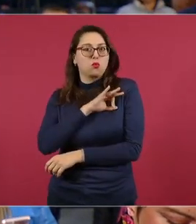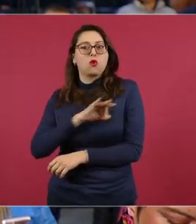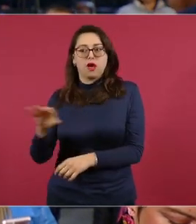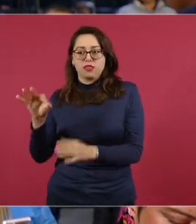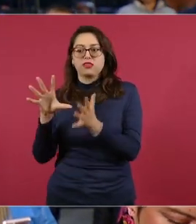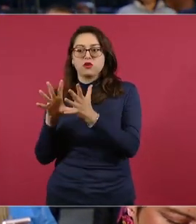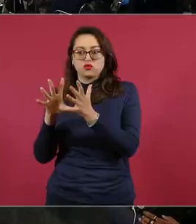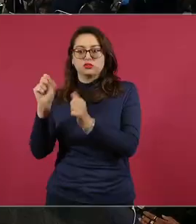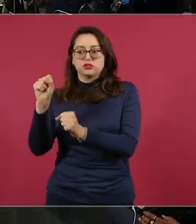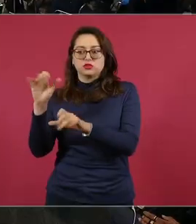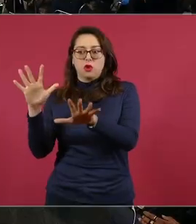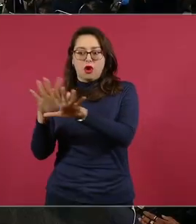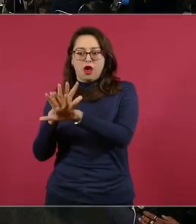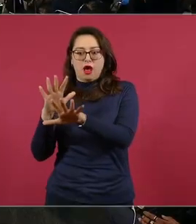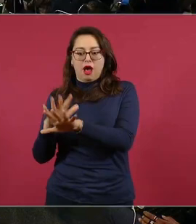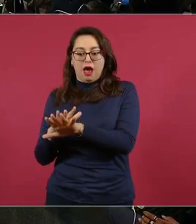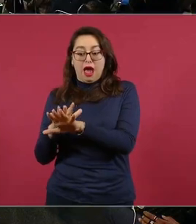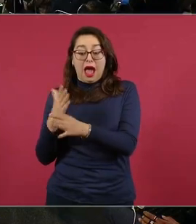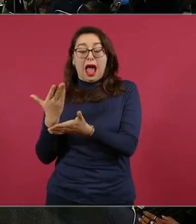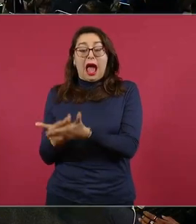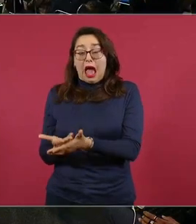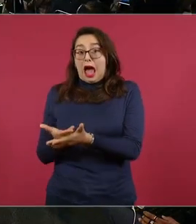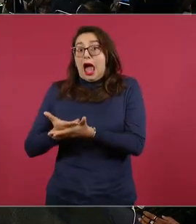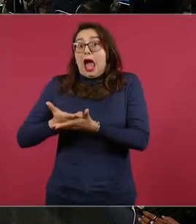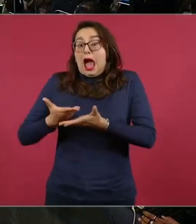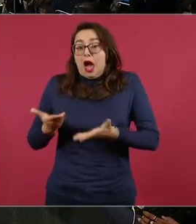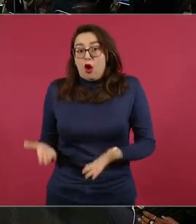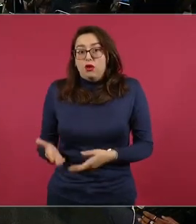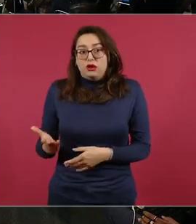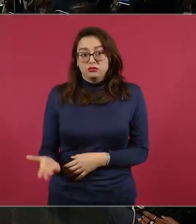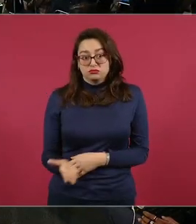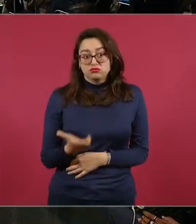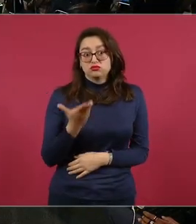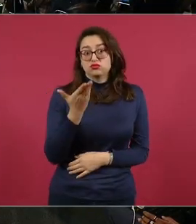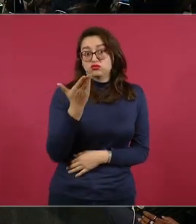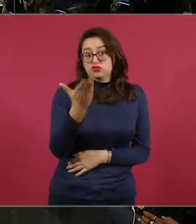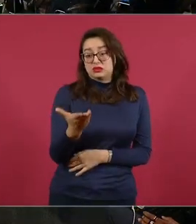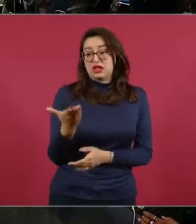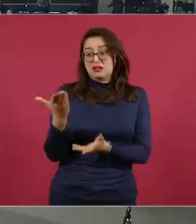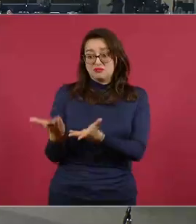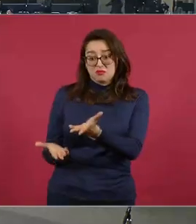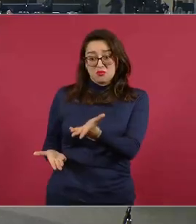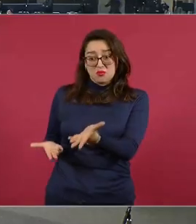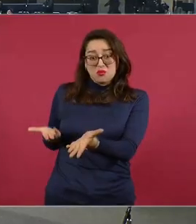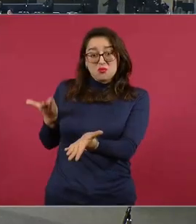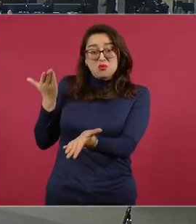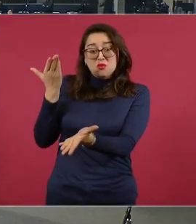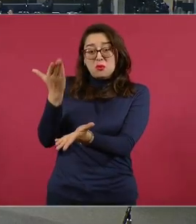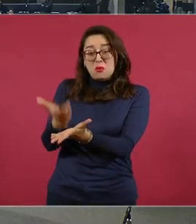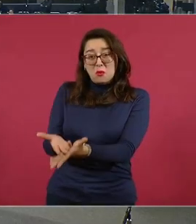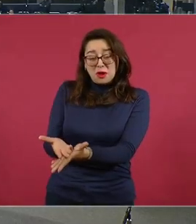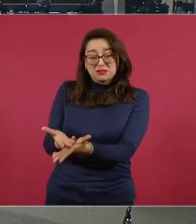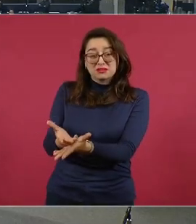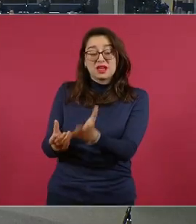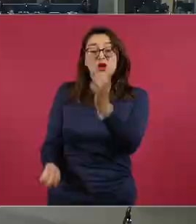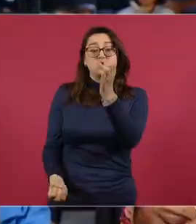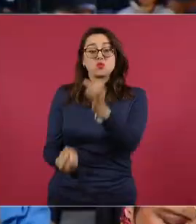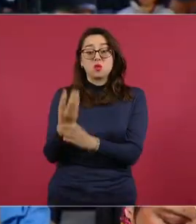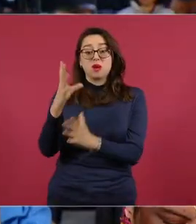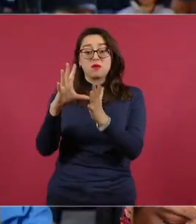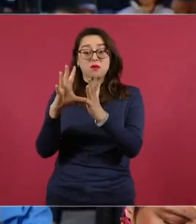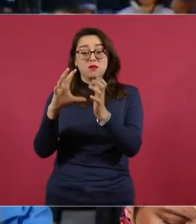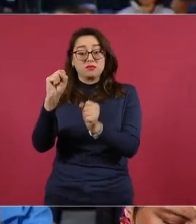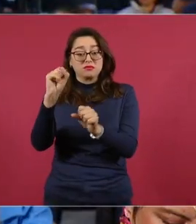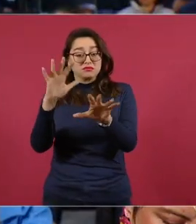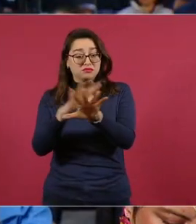con estas reformas que usted va a presentar y con este marco, con este contexto teórico, preguntarle cuál va a ser el